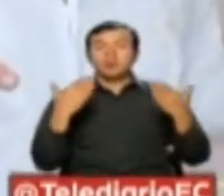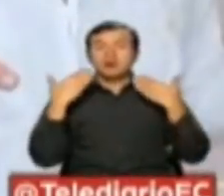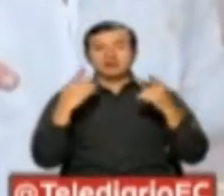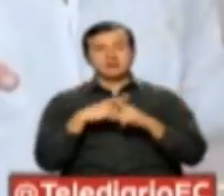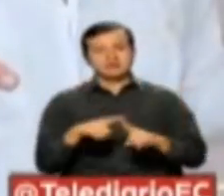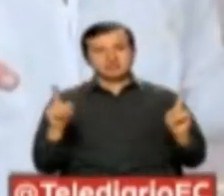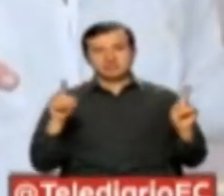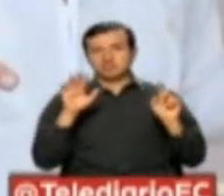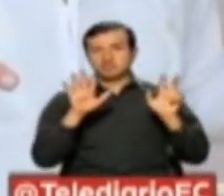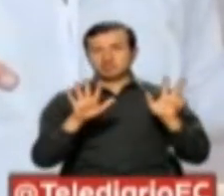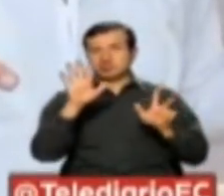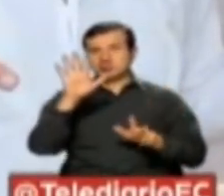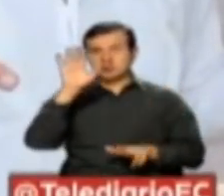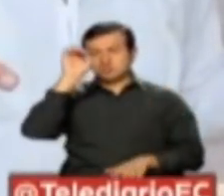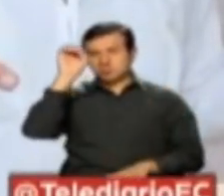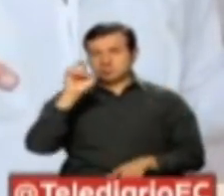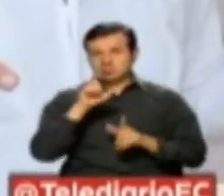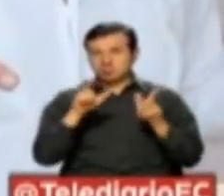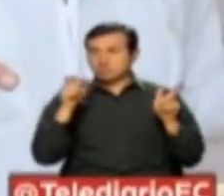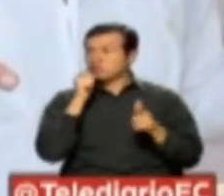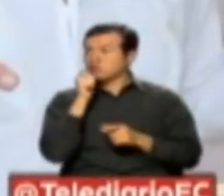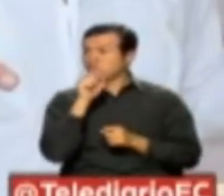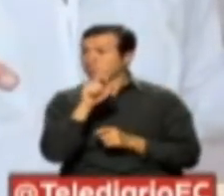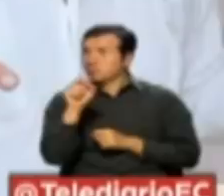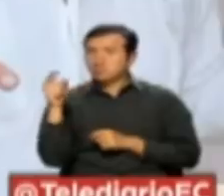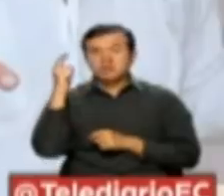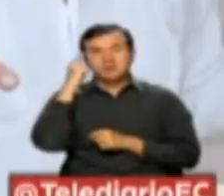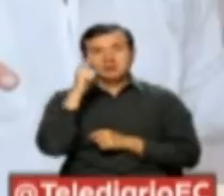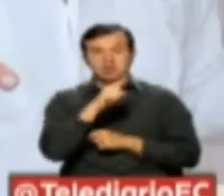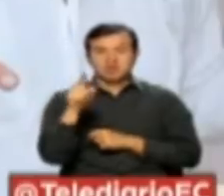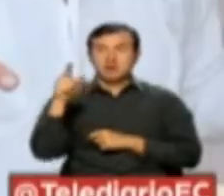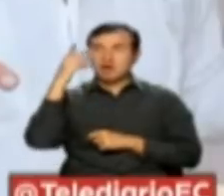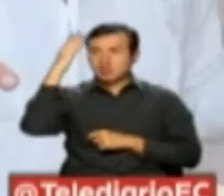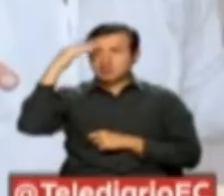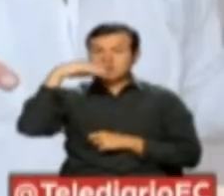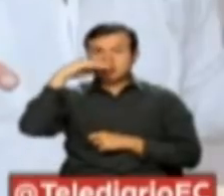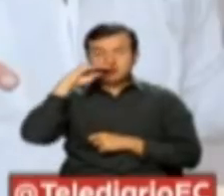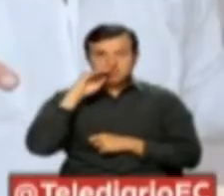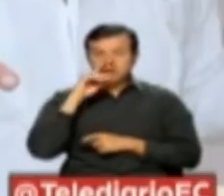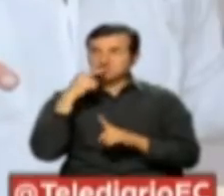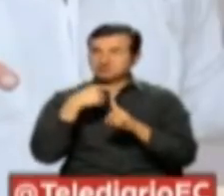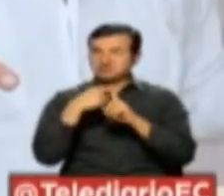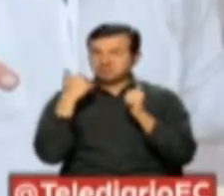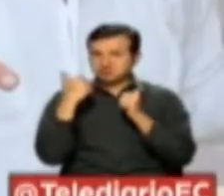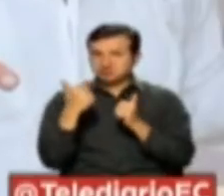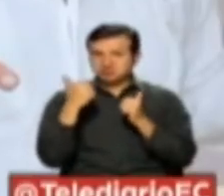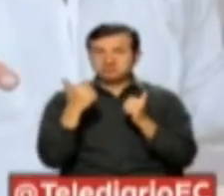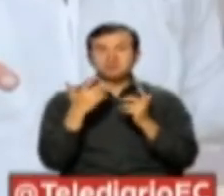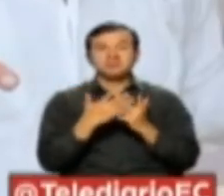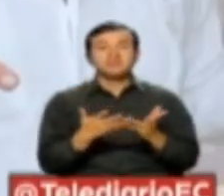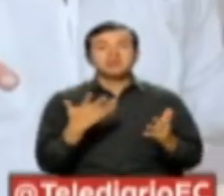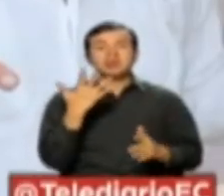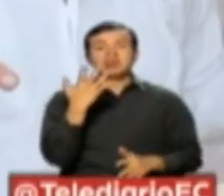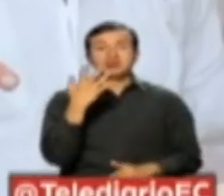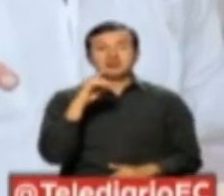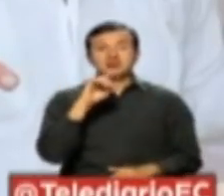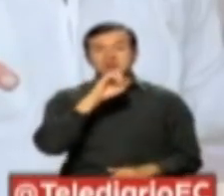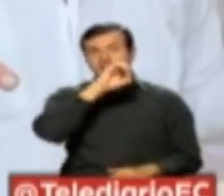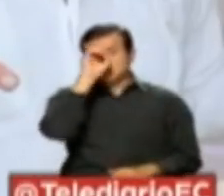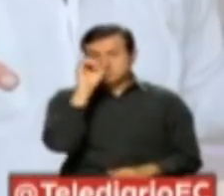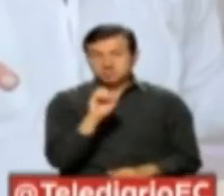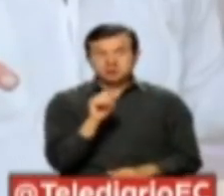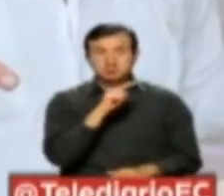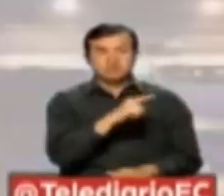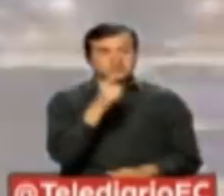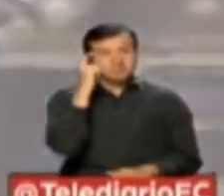diferente 85 por ciento de los encuestados cree que la gestión de su alcalde jaime nebot es buena mientras que un 15% la